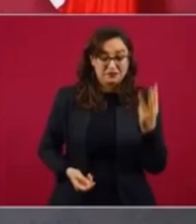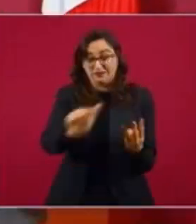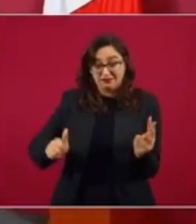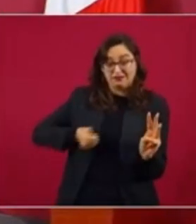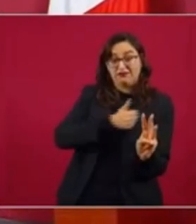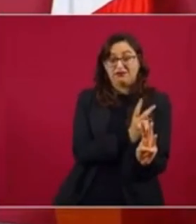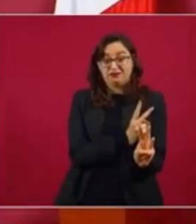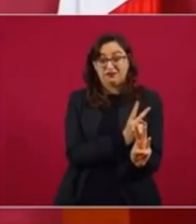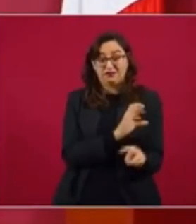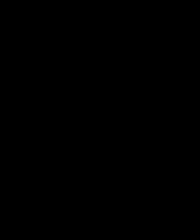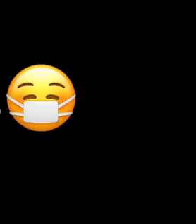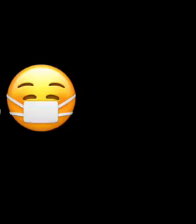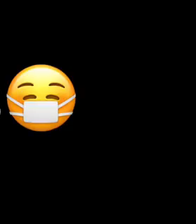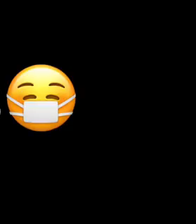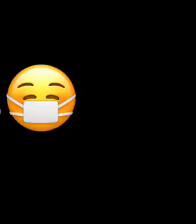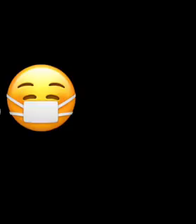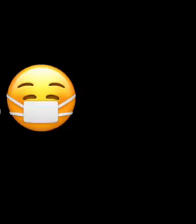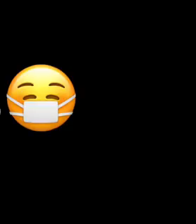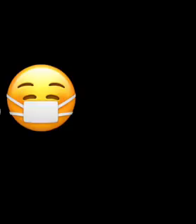Pero ya no voy a seguir hablando de esto.